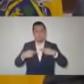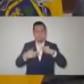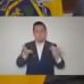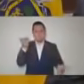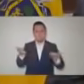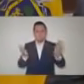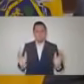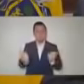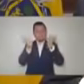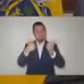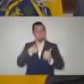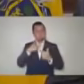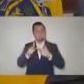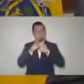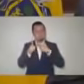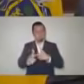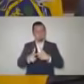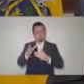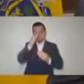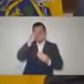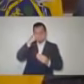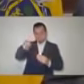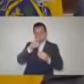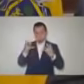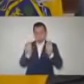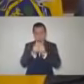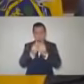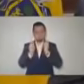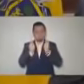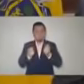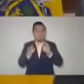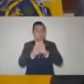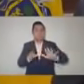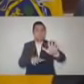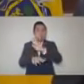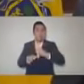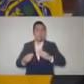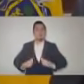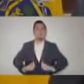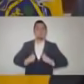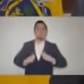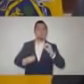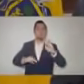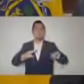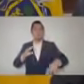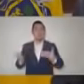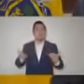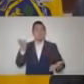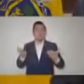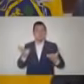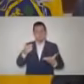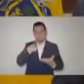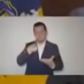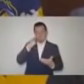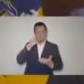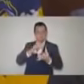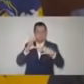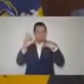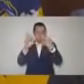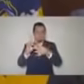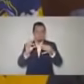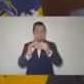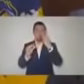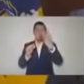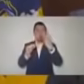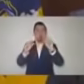en el momento en que tomar las decisiones correctas representa la diferencia entre la vida y la muerte les explico en donde nos encontramos los dos